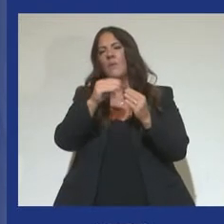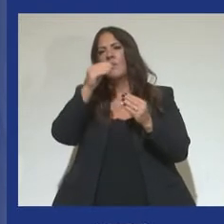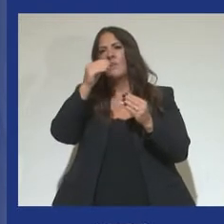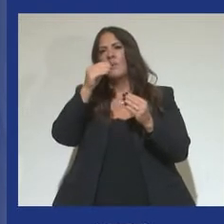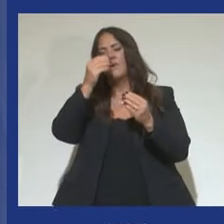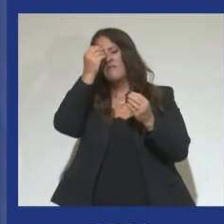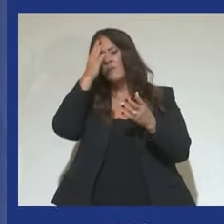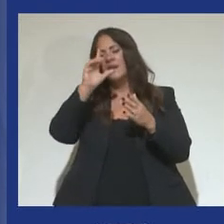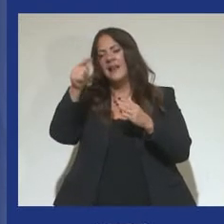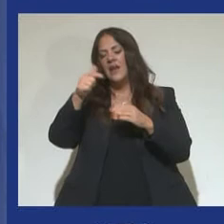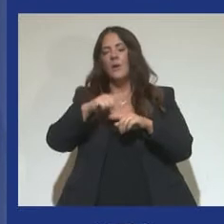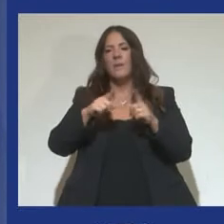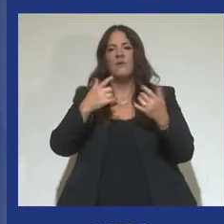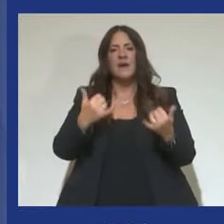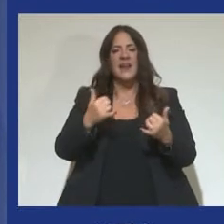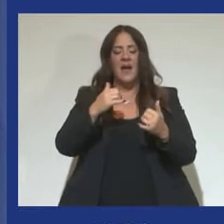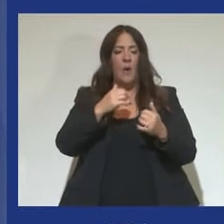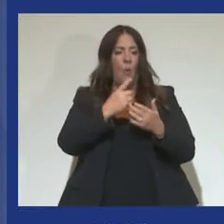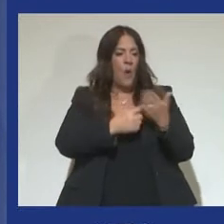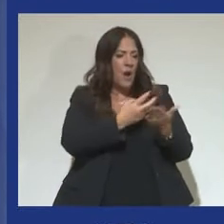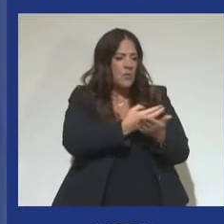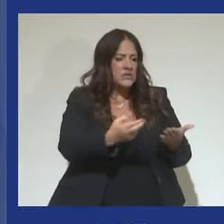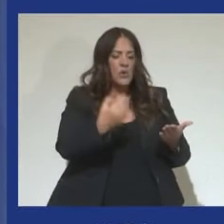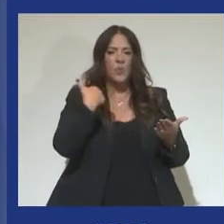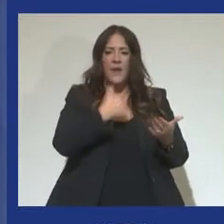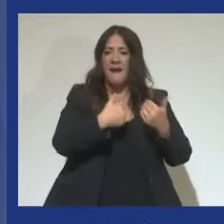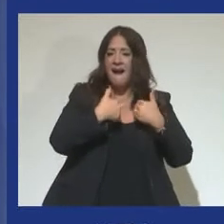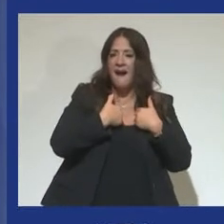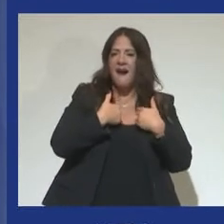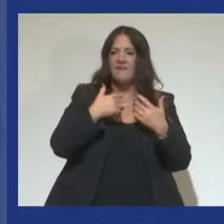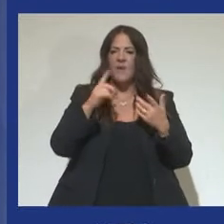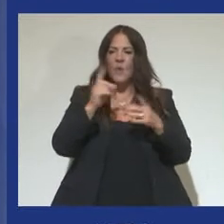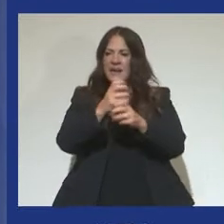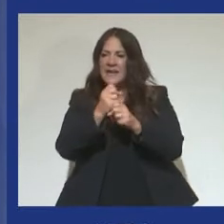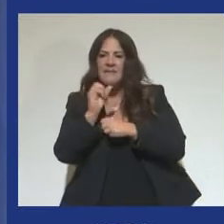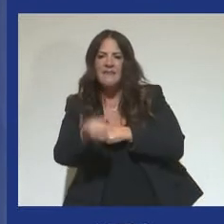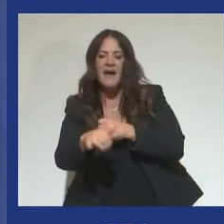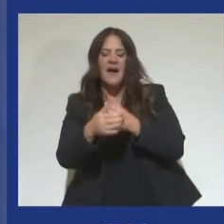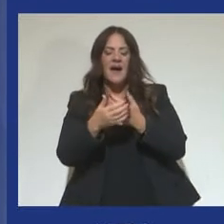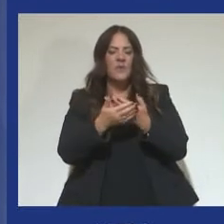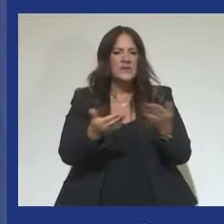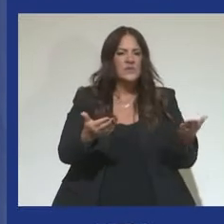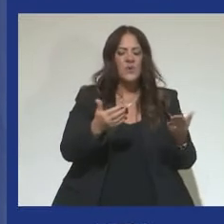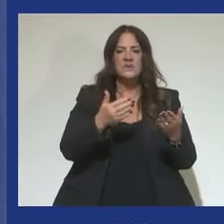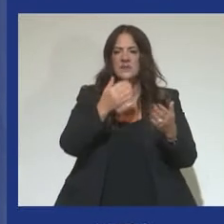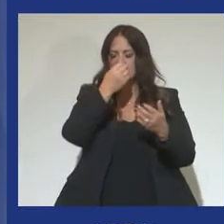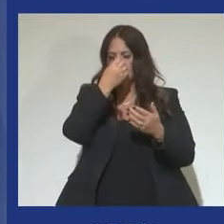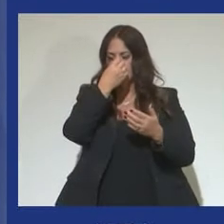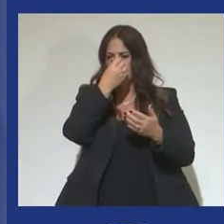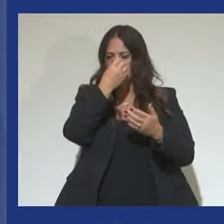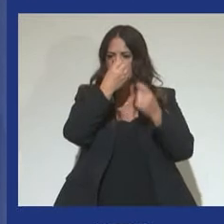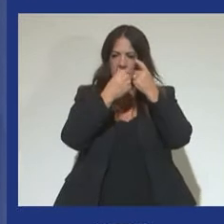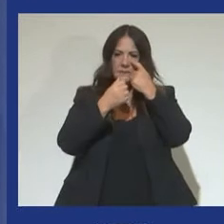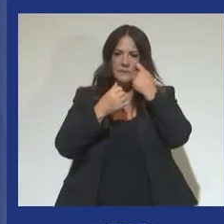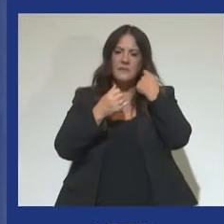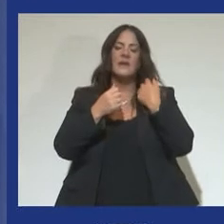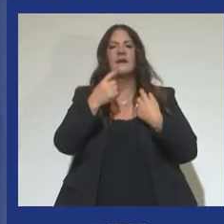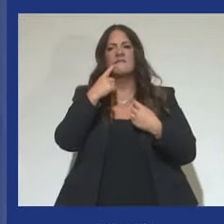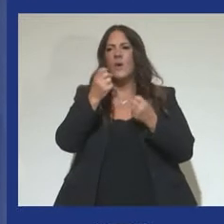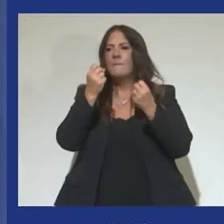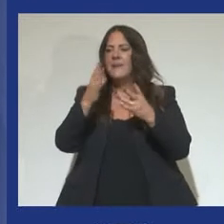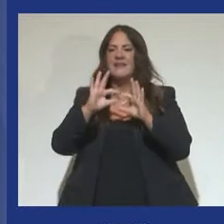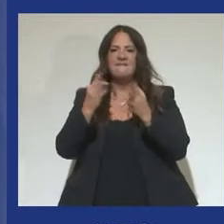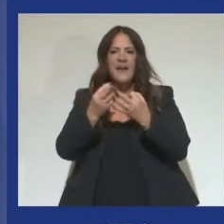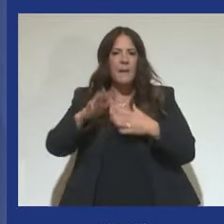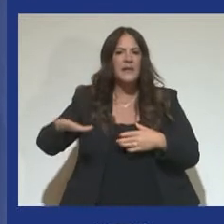la próxima vez pero los recursos o la información acerca de recursos y el programa de recursos rápidos para